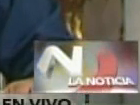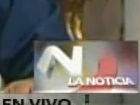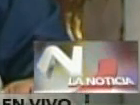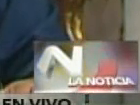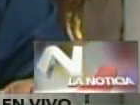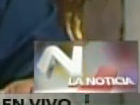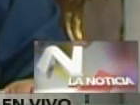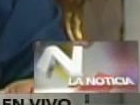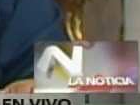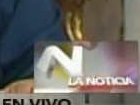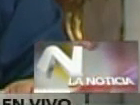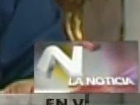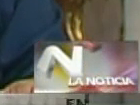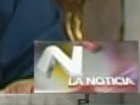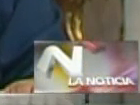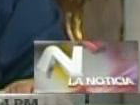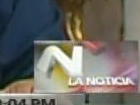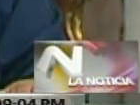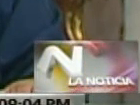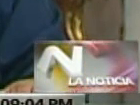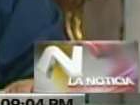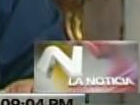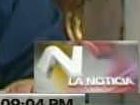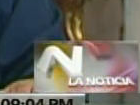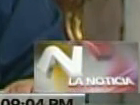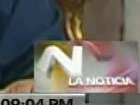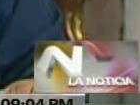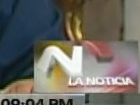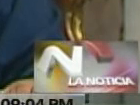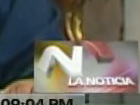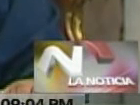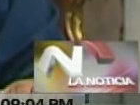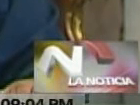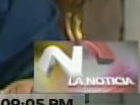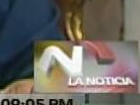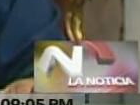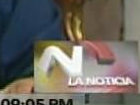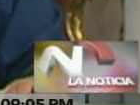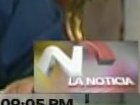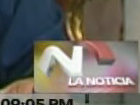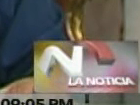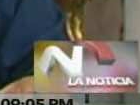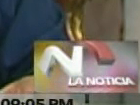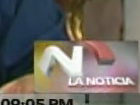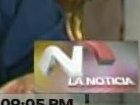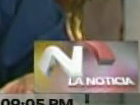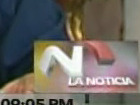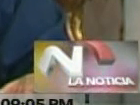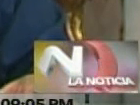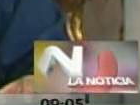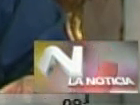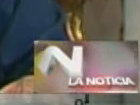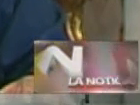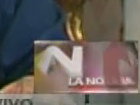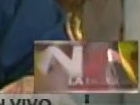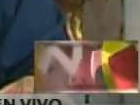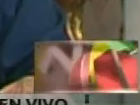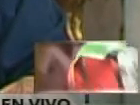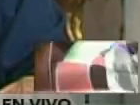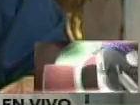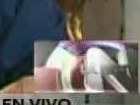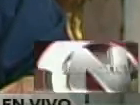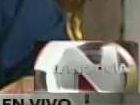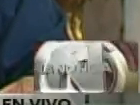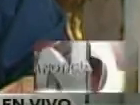Caracas, en las instalaciones del Poliedro de Caracas, vamos a tener el primer